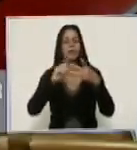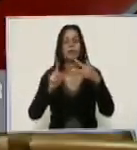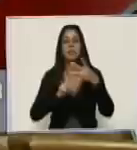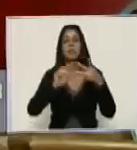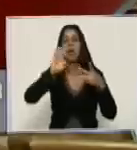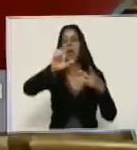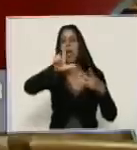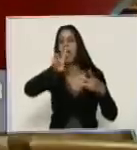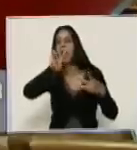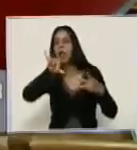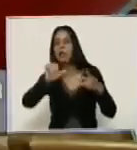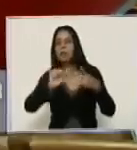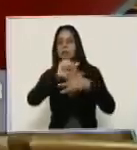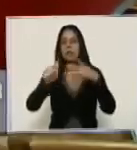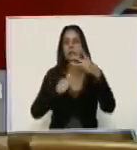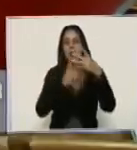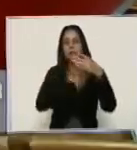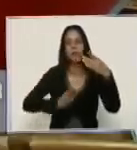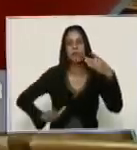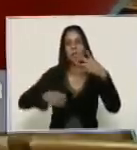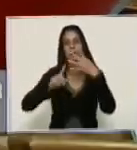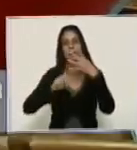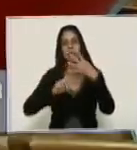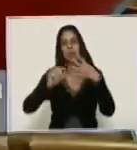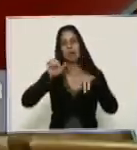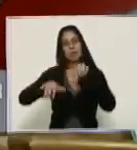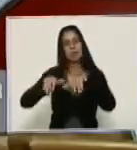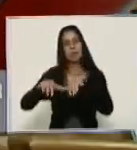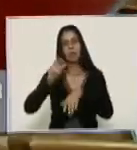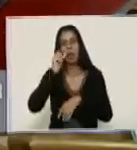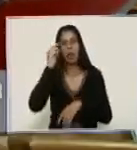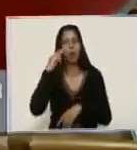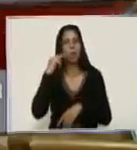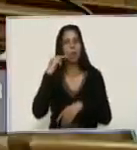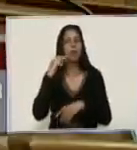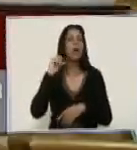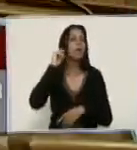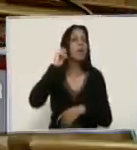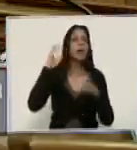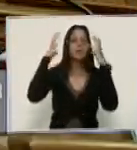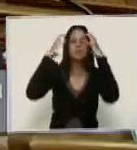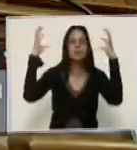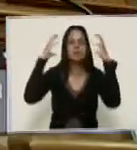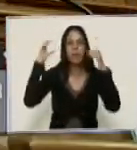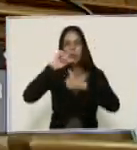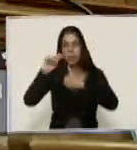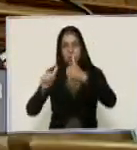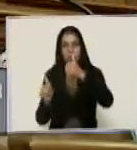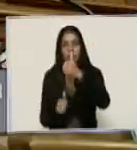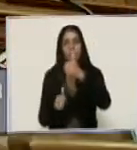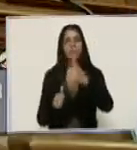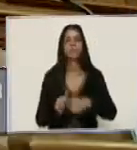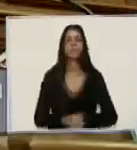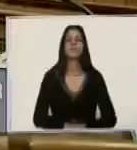vicepresidente, Fidel Ernesto Vázquez, secretario, Carol y Elena Pérez, subsecretaria. Es todo, compatriota